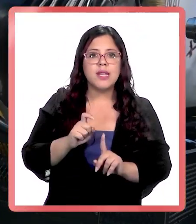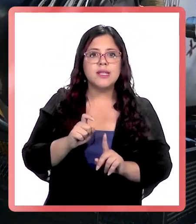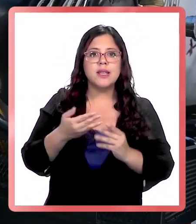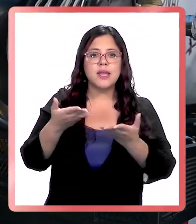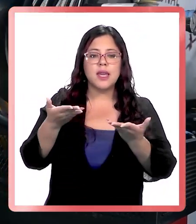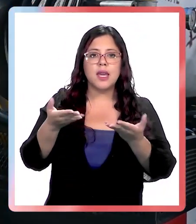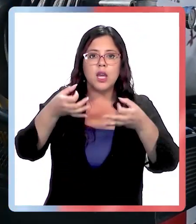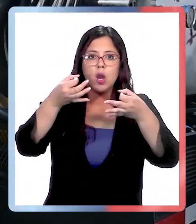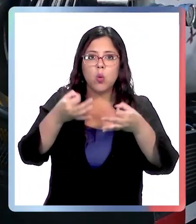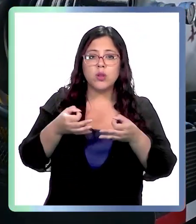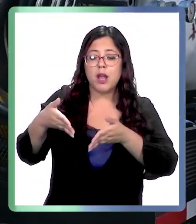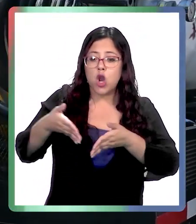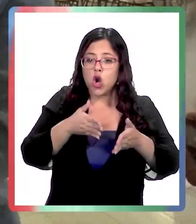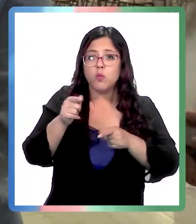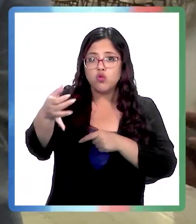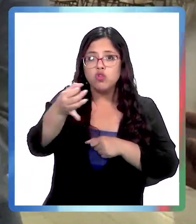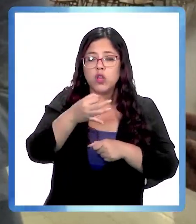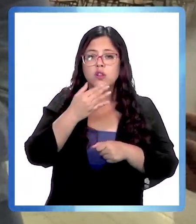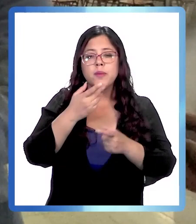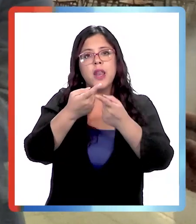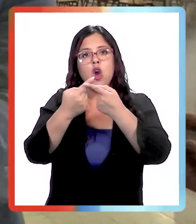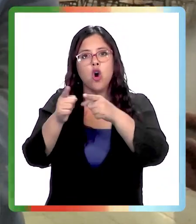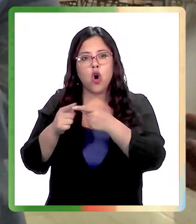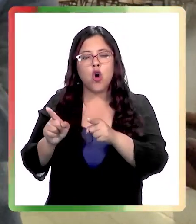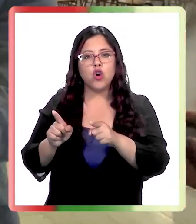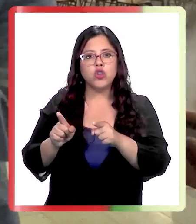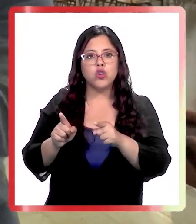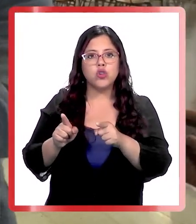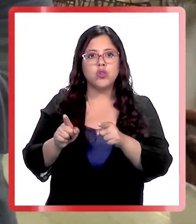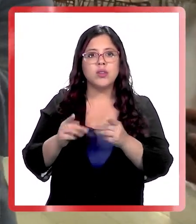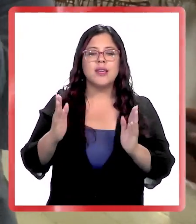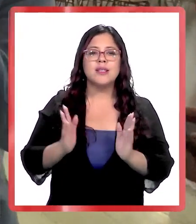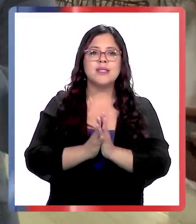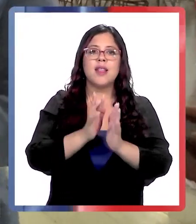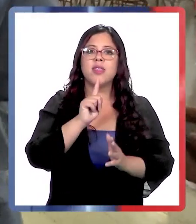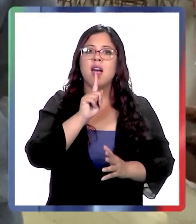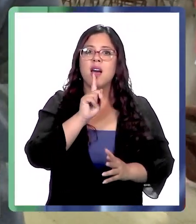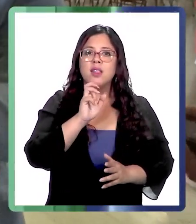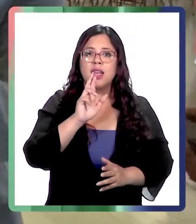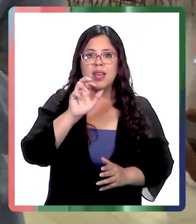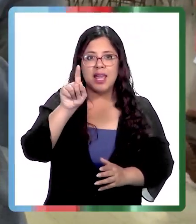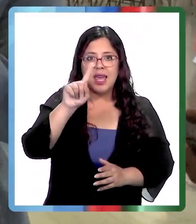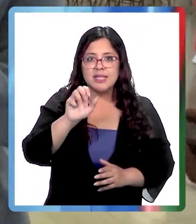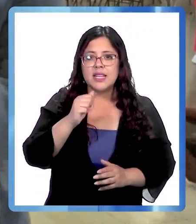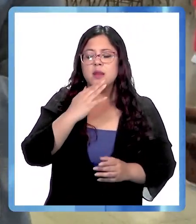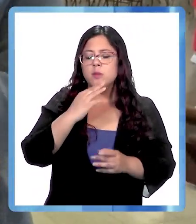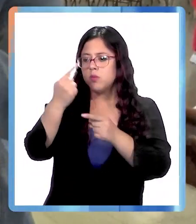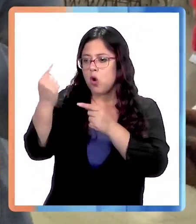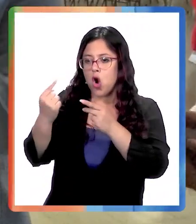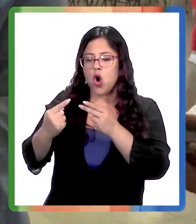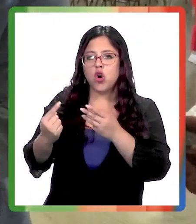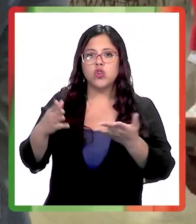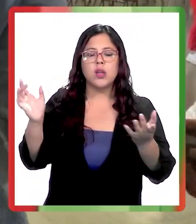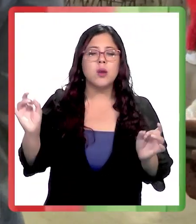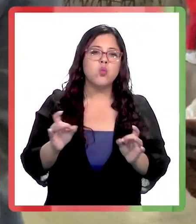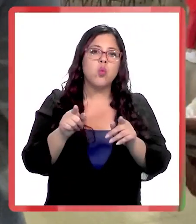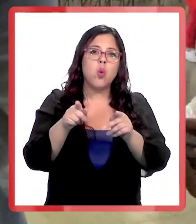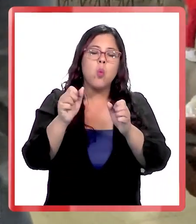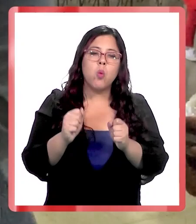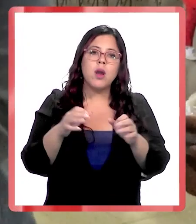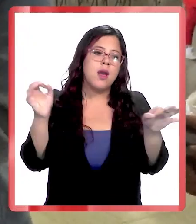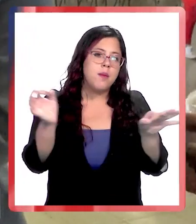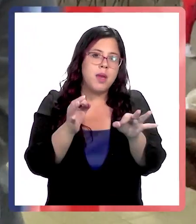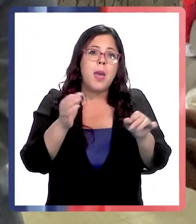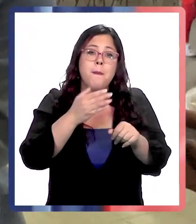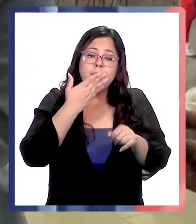acaba de mencionar. Y otros, por supuesto, donde está Santa Teresa y varios más que dentro de los oficios quizás uno puede explicar de mejor